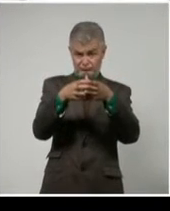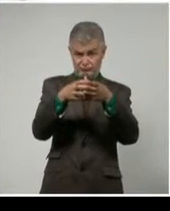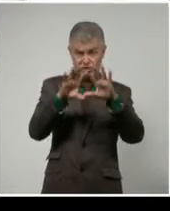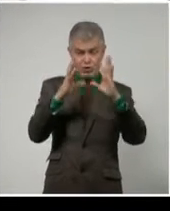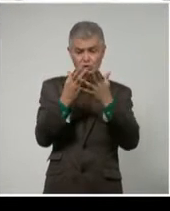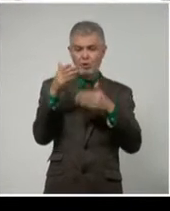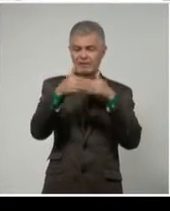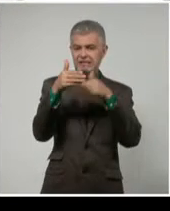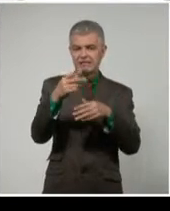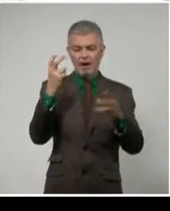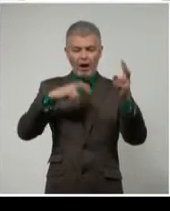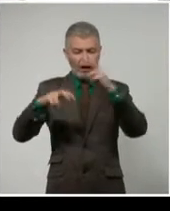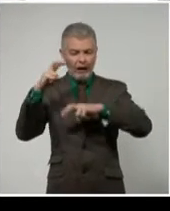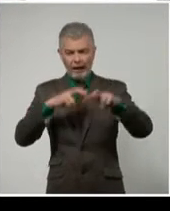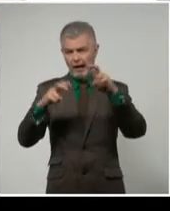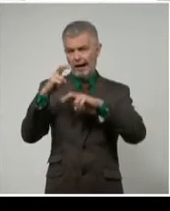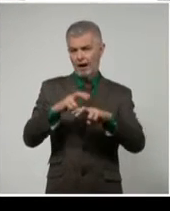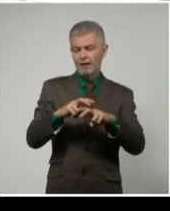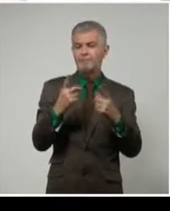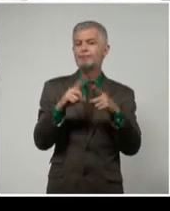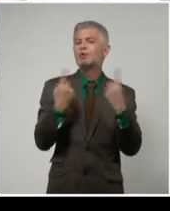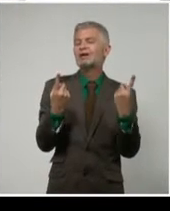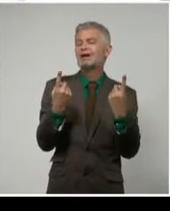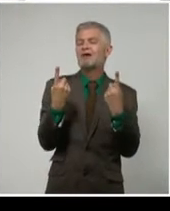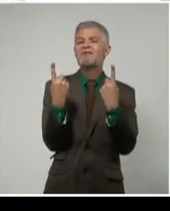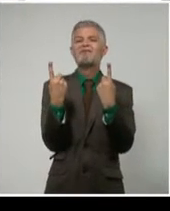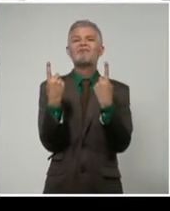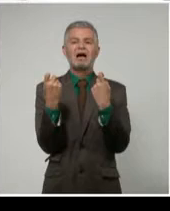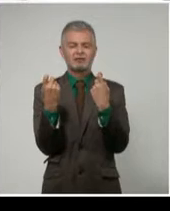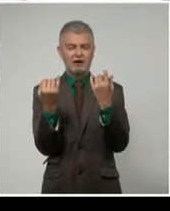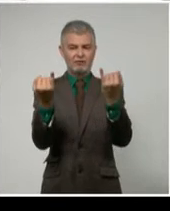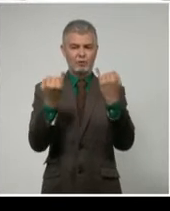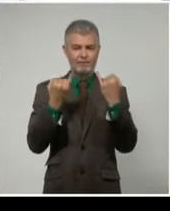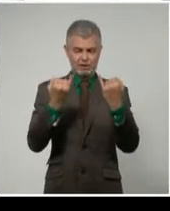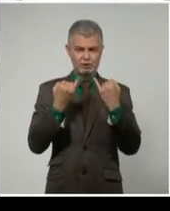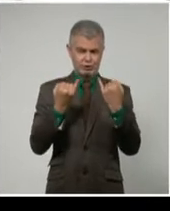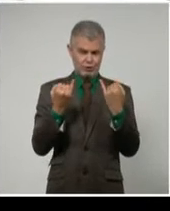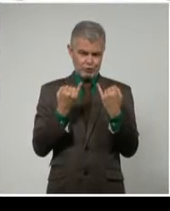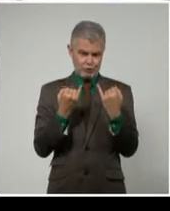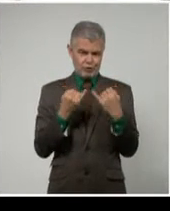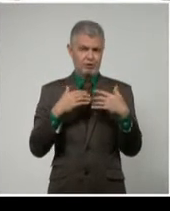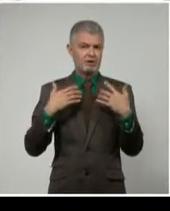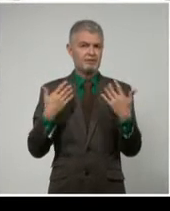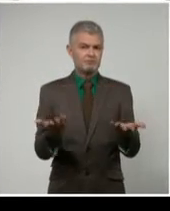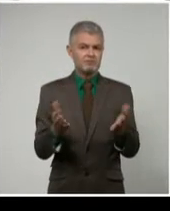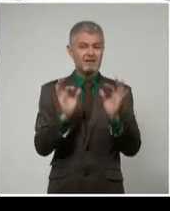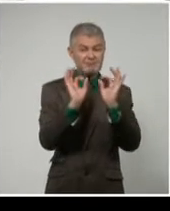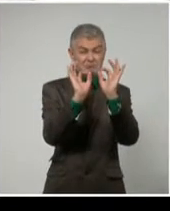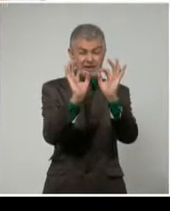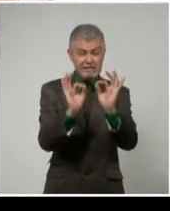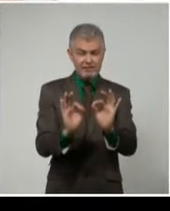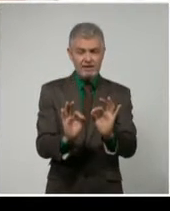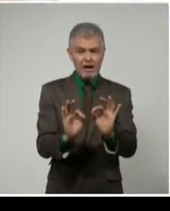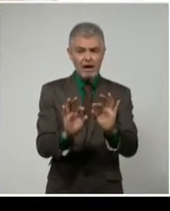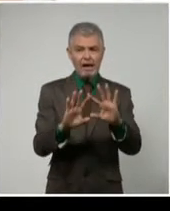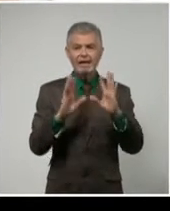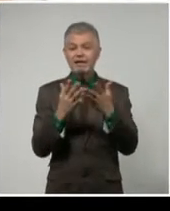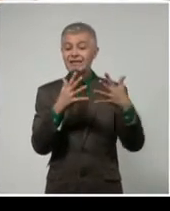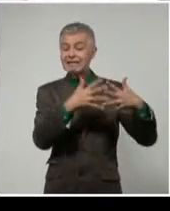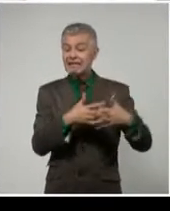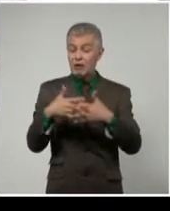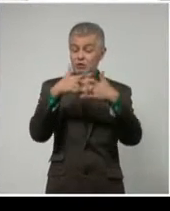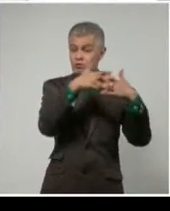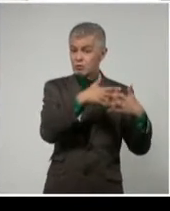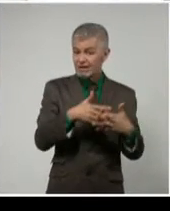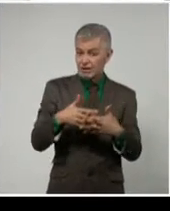problema? La falta de información, sobre todo la falta de información detallada de los Estados Unidos,